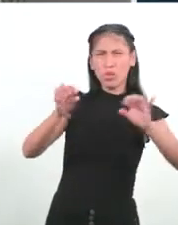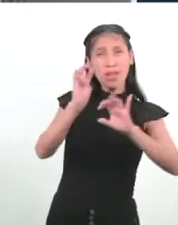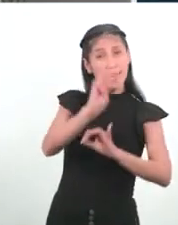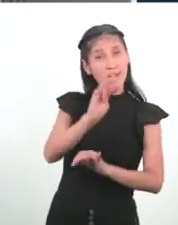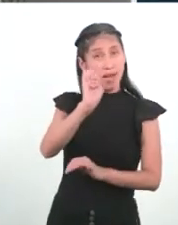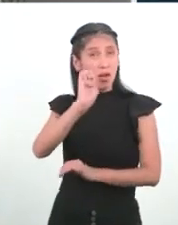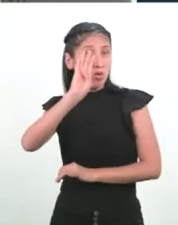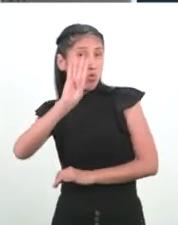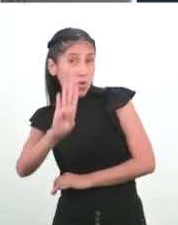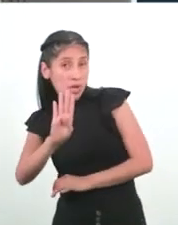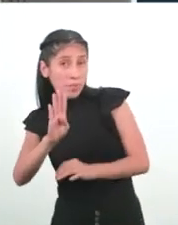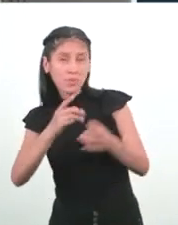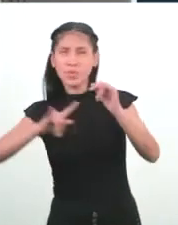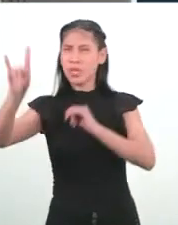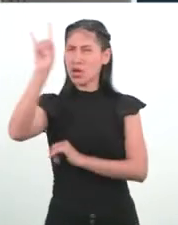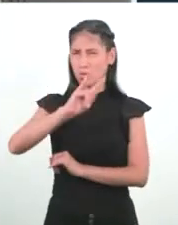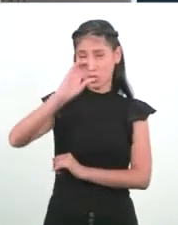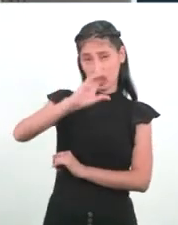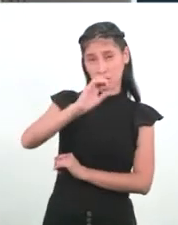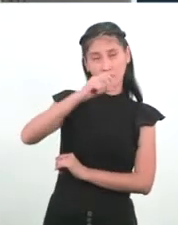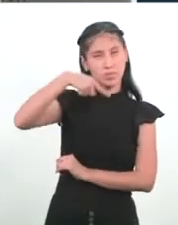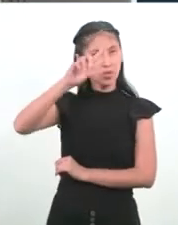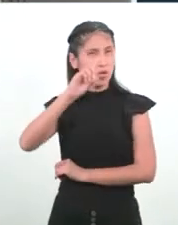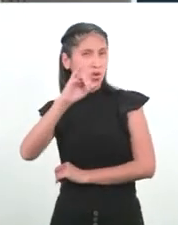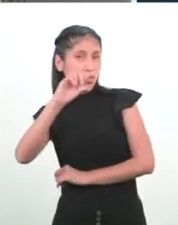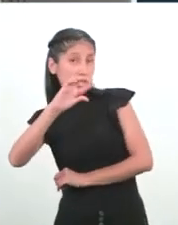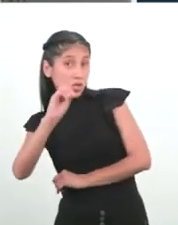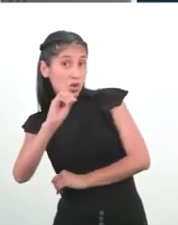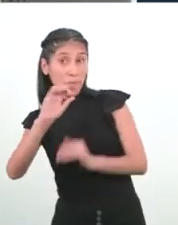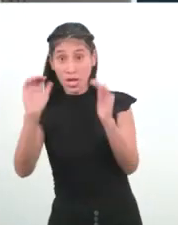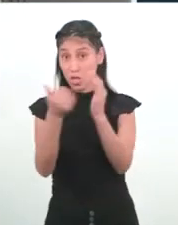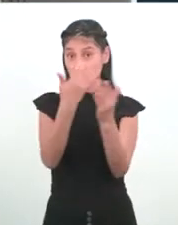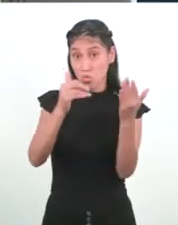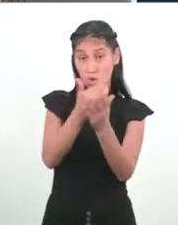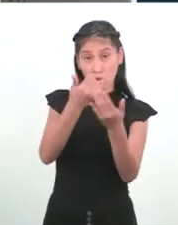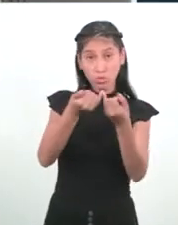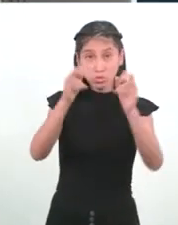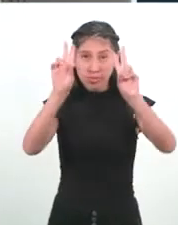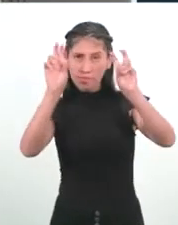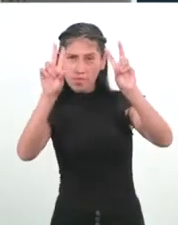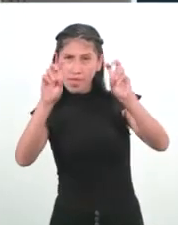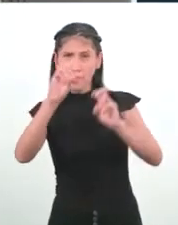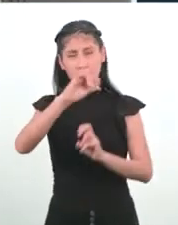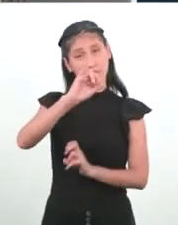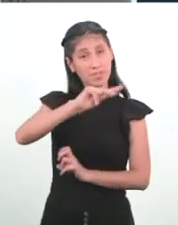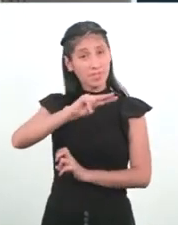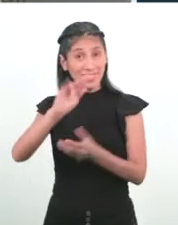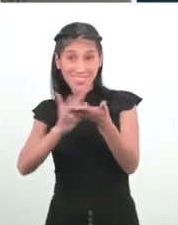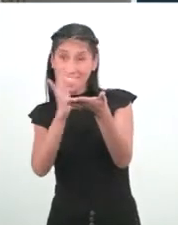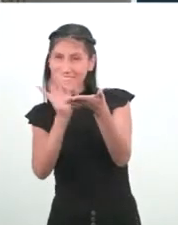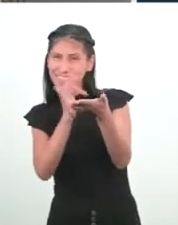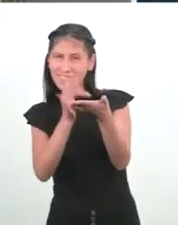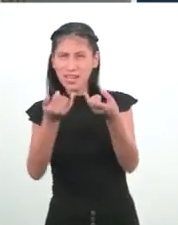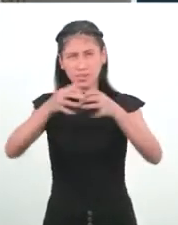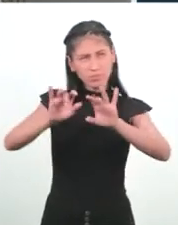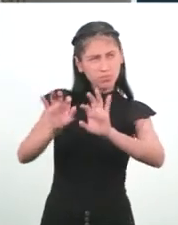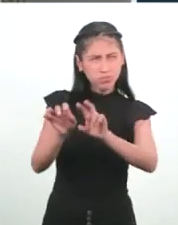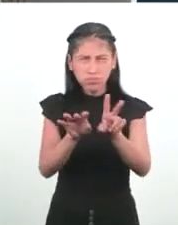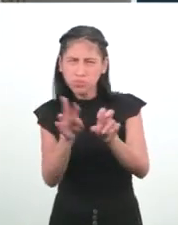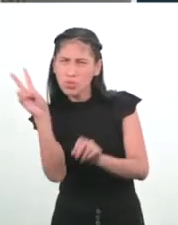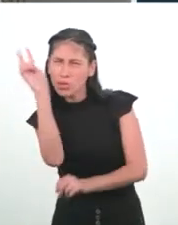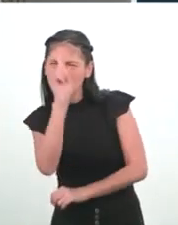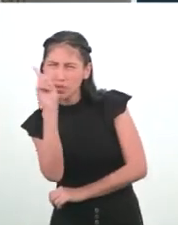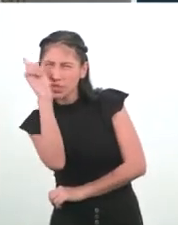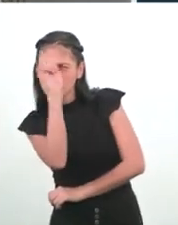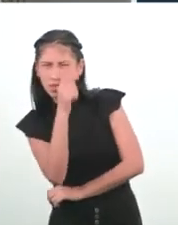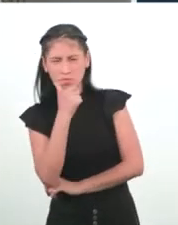web, que usan código para crear nuevos productos digitales. Y nos dimos cuenta que era bien difícil encontrar